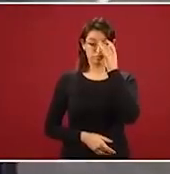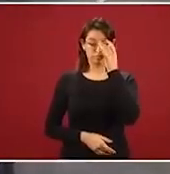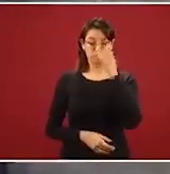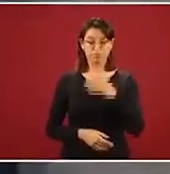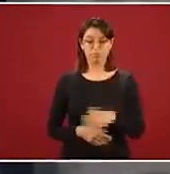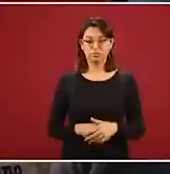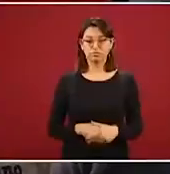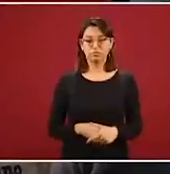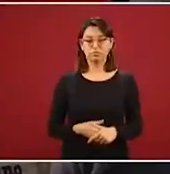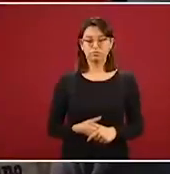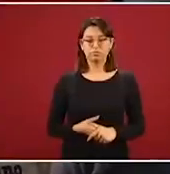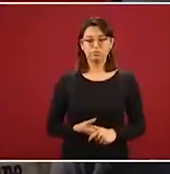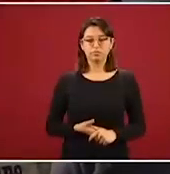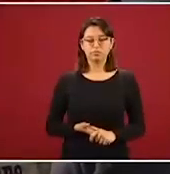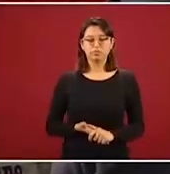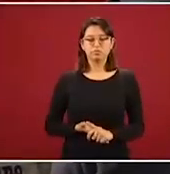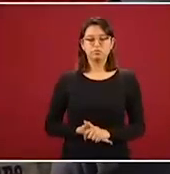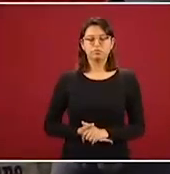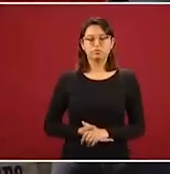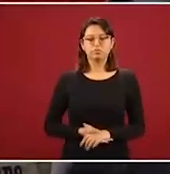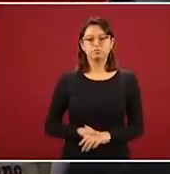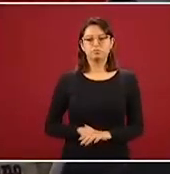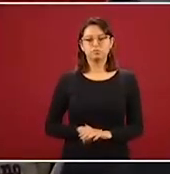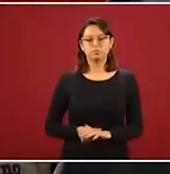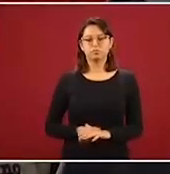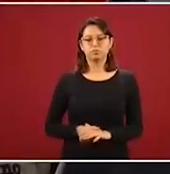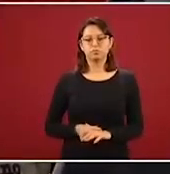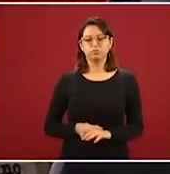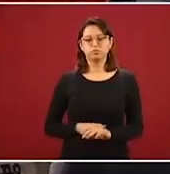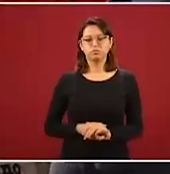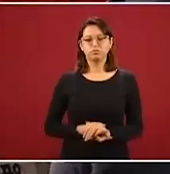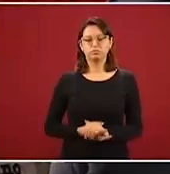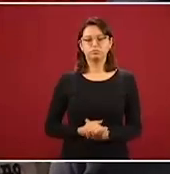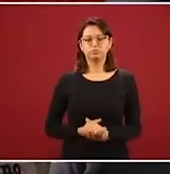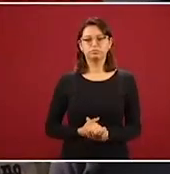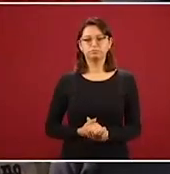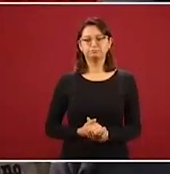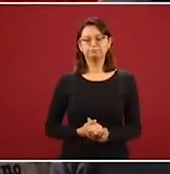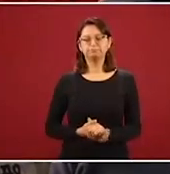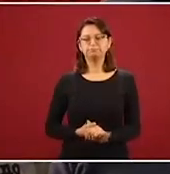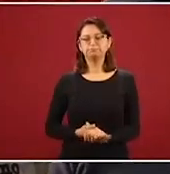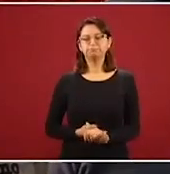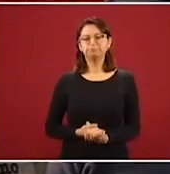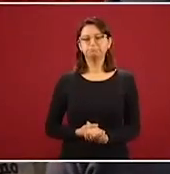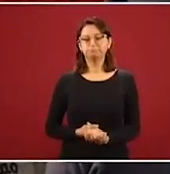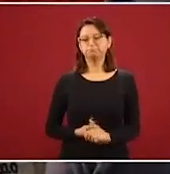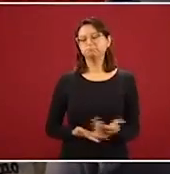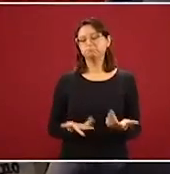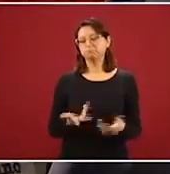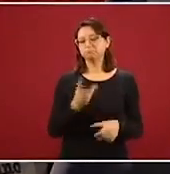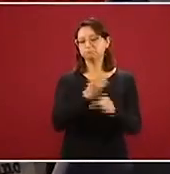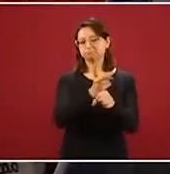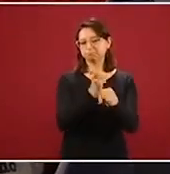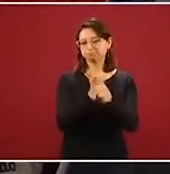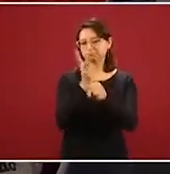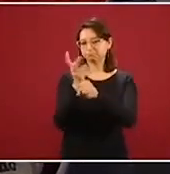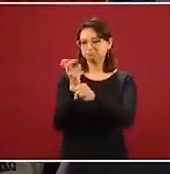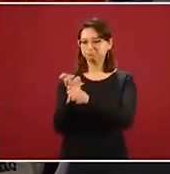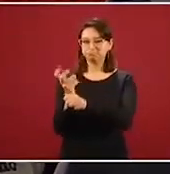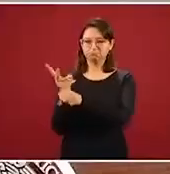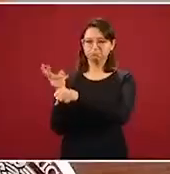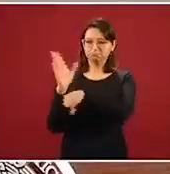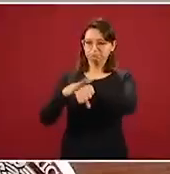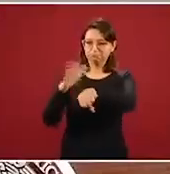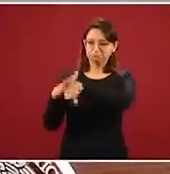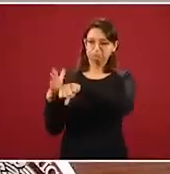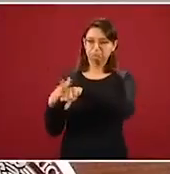Sí. En el caso de la convocatoria para nuevas plazas que se abrió el año pasado